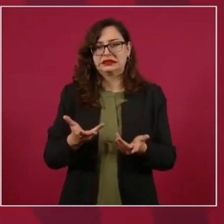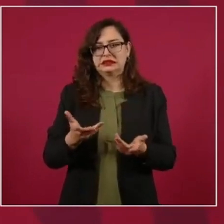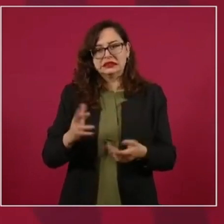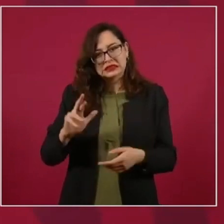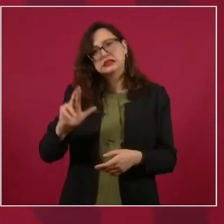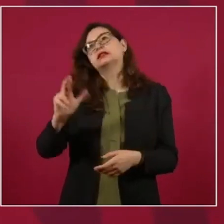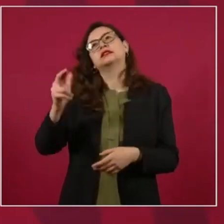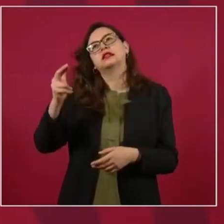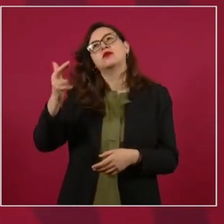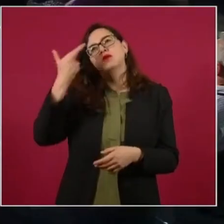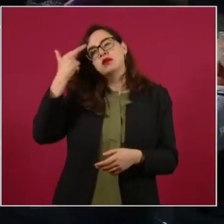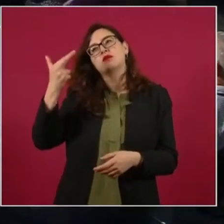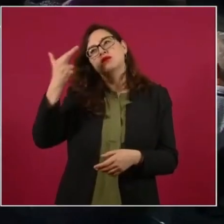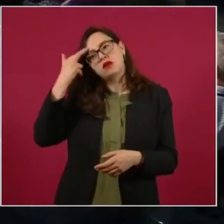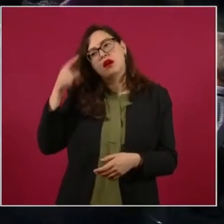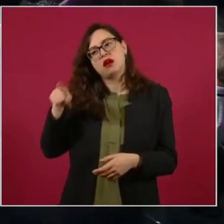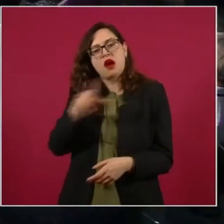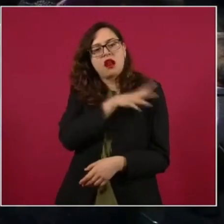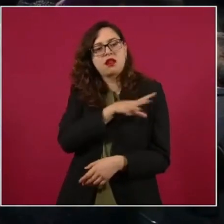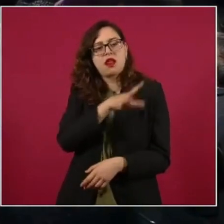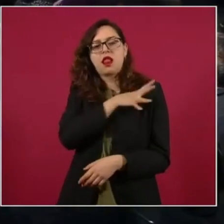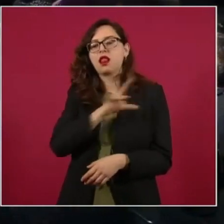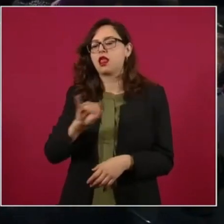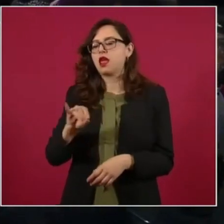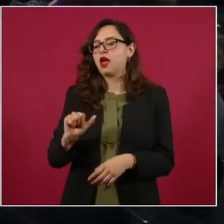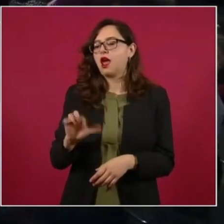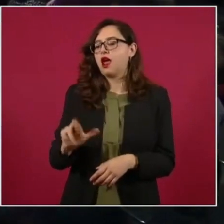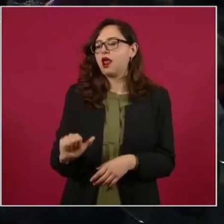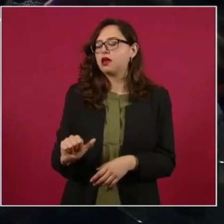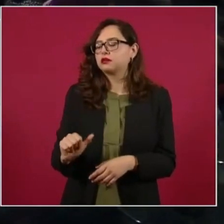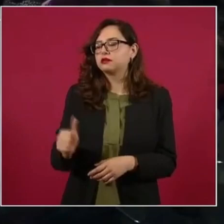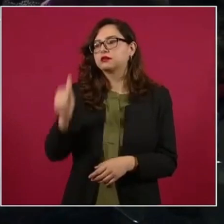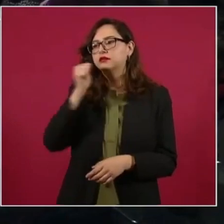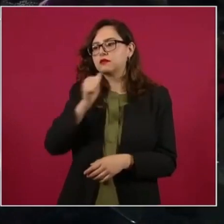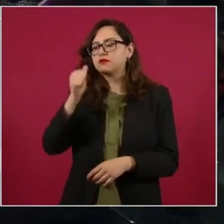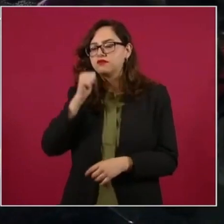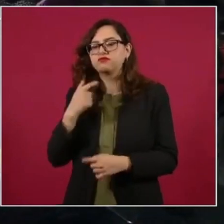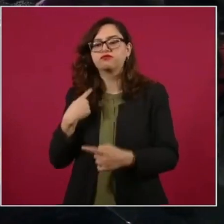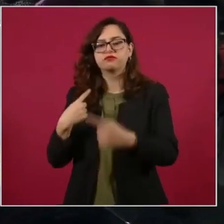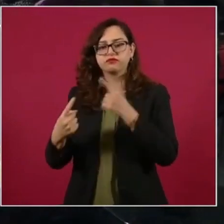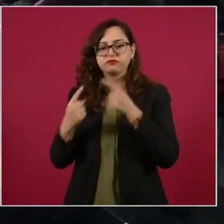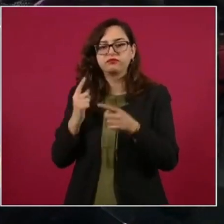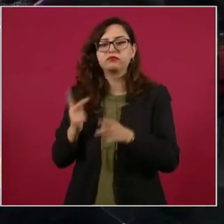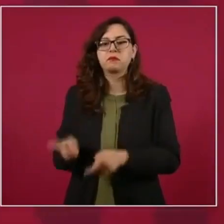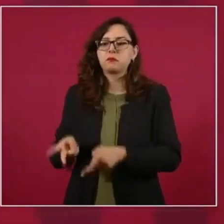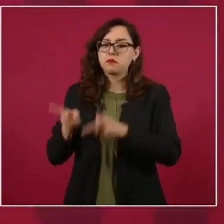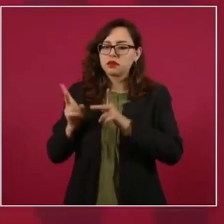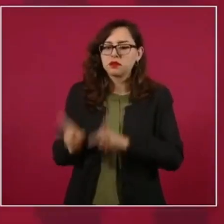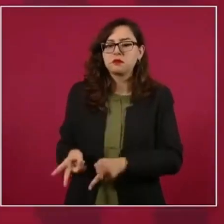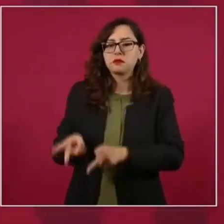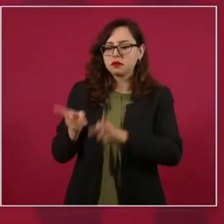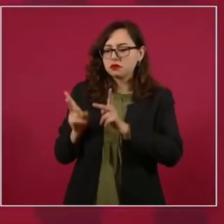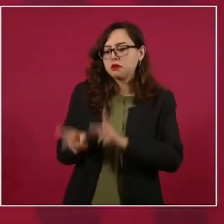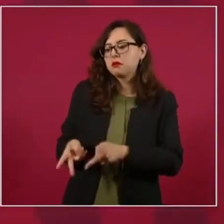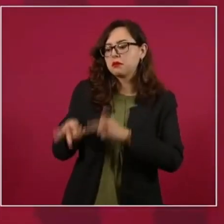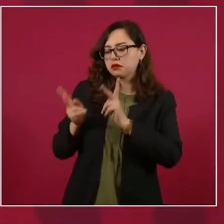conversaciones con el general Jara cuando lo iba a ver allá a la zona militar,